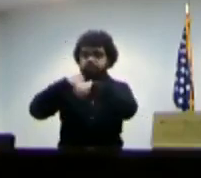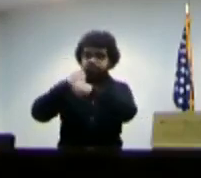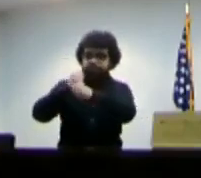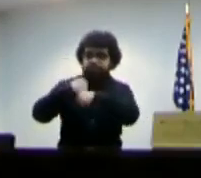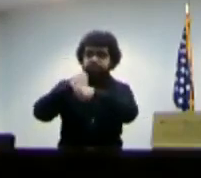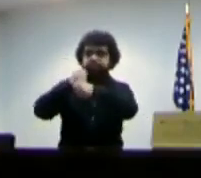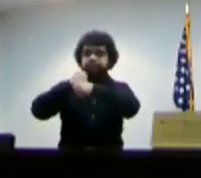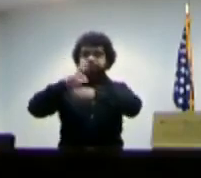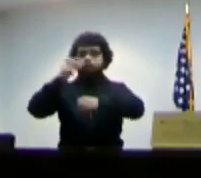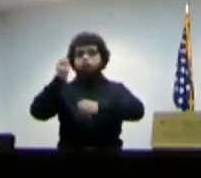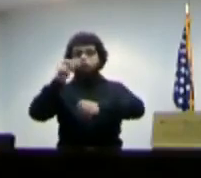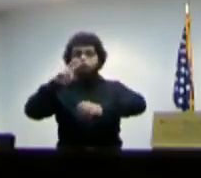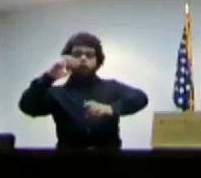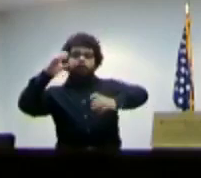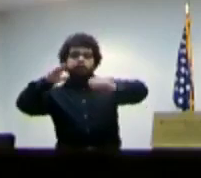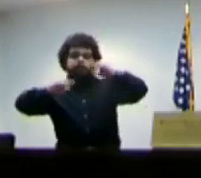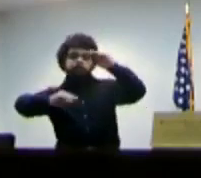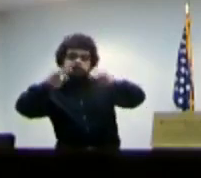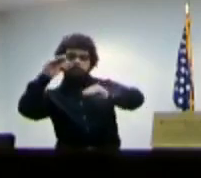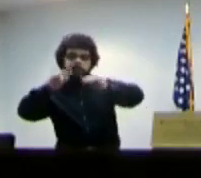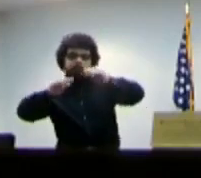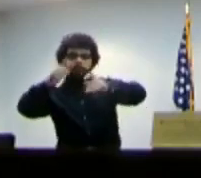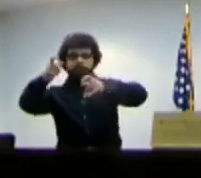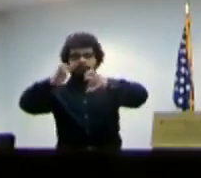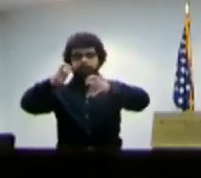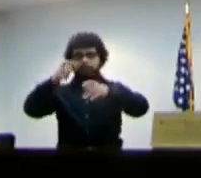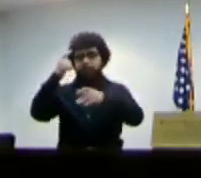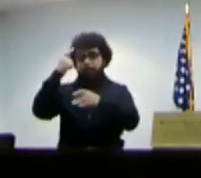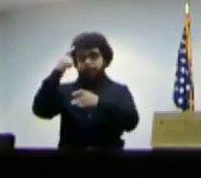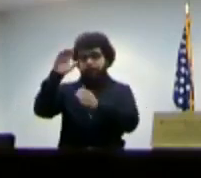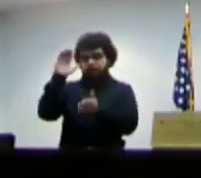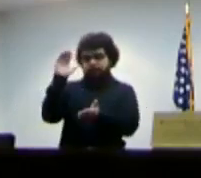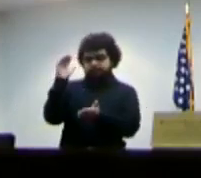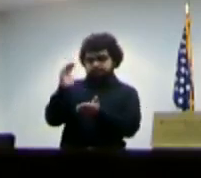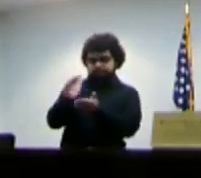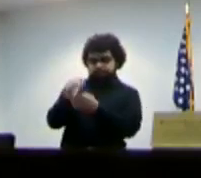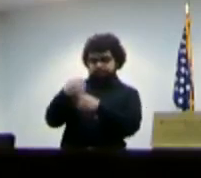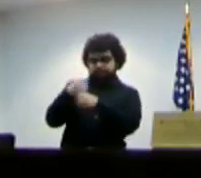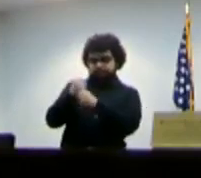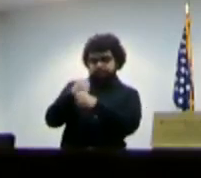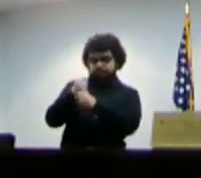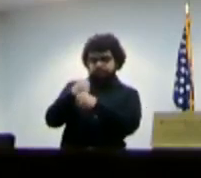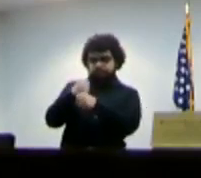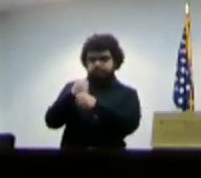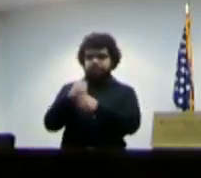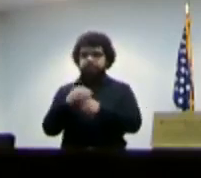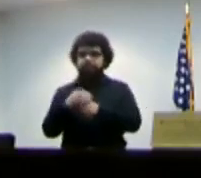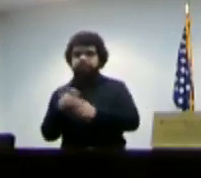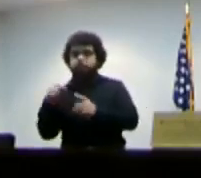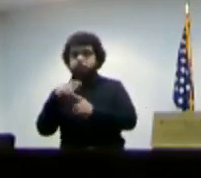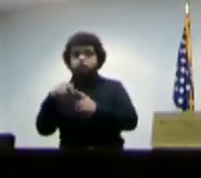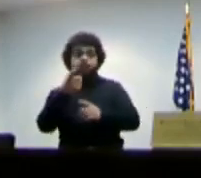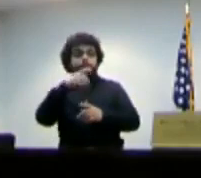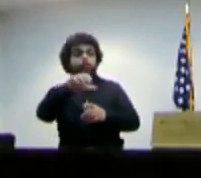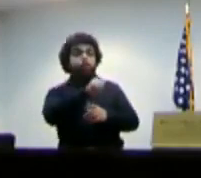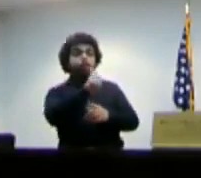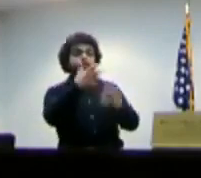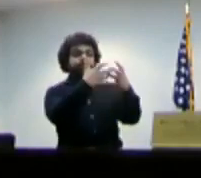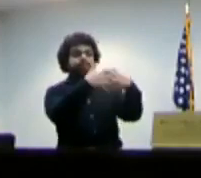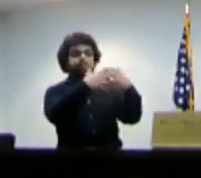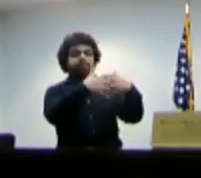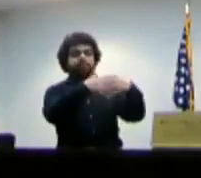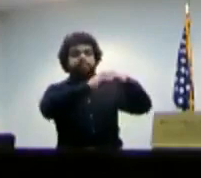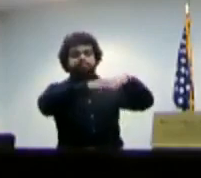regulando frecuencia a capacidades menores, cuando hay un evento de que una unidad sale,